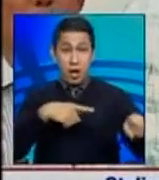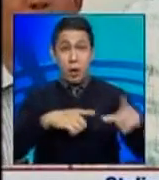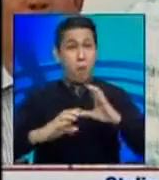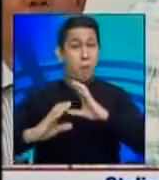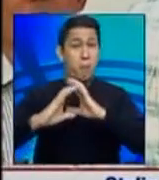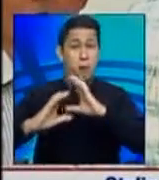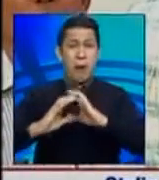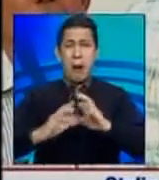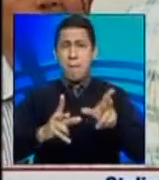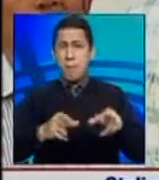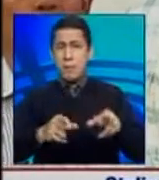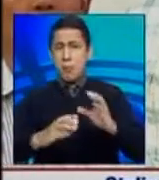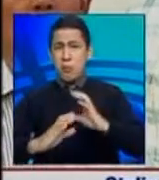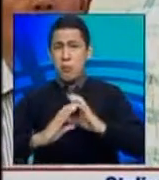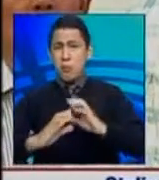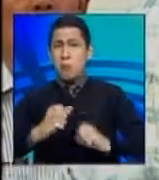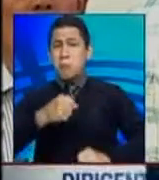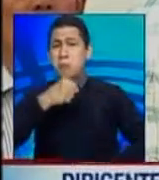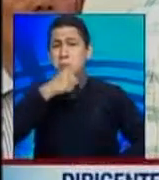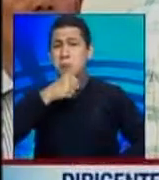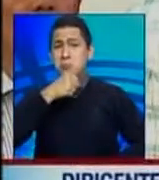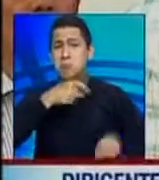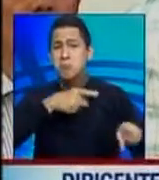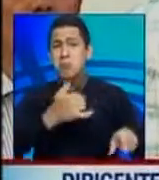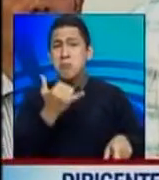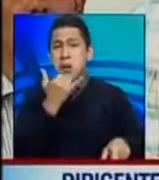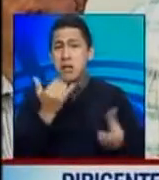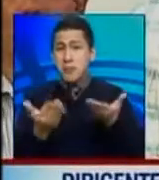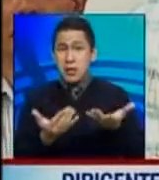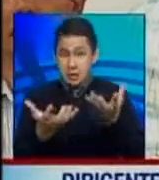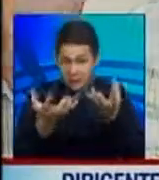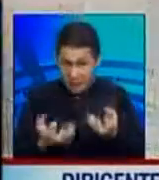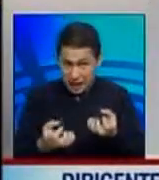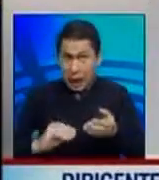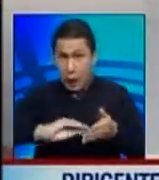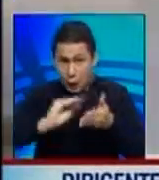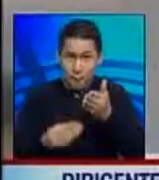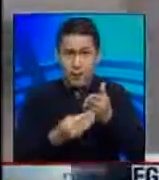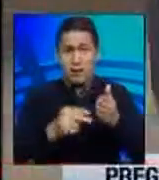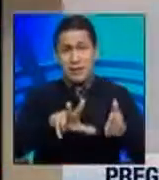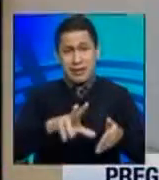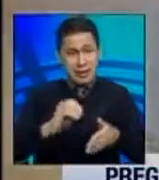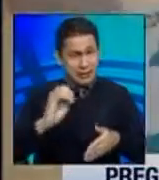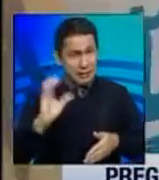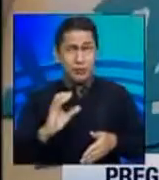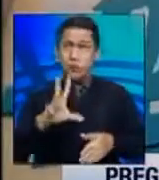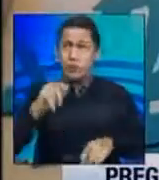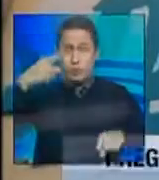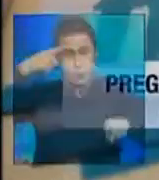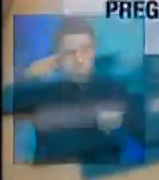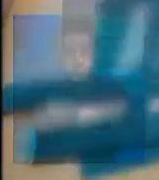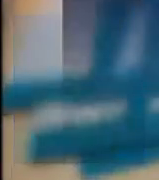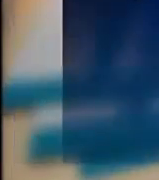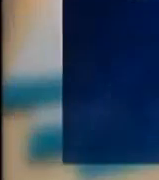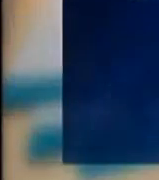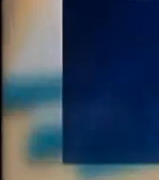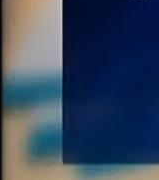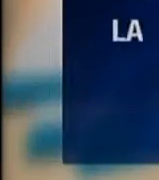transportistas quieran elevar el pasaje cuando nos dan un servicio pésimo. Al final se definieron dos